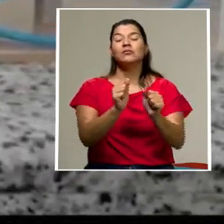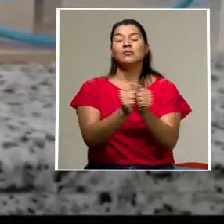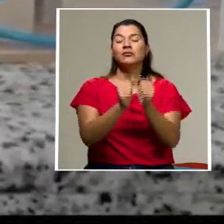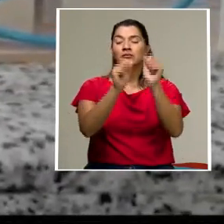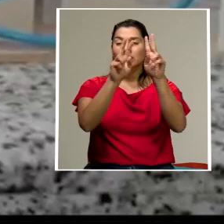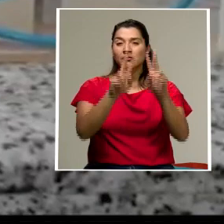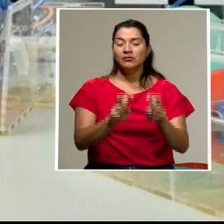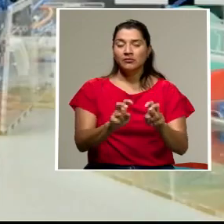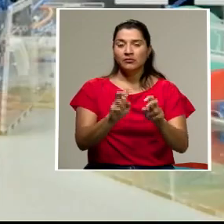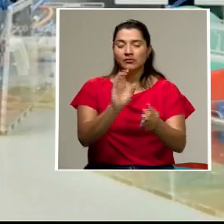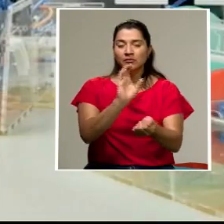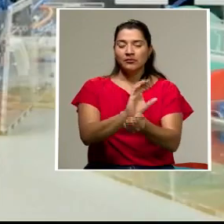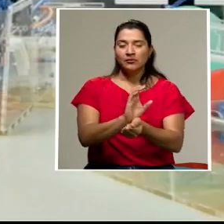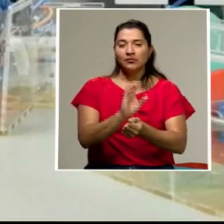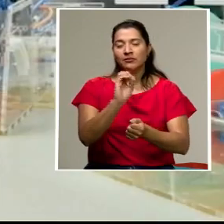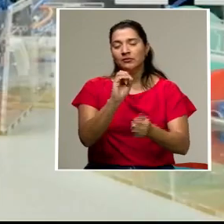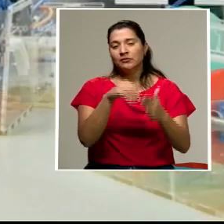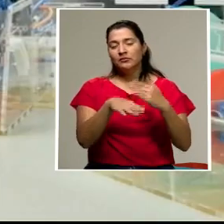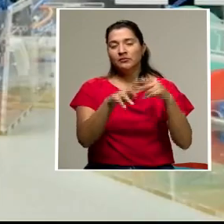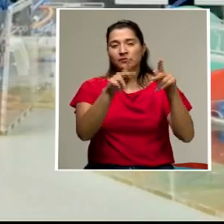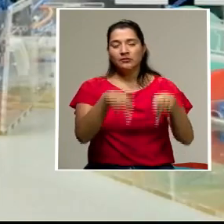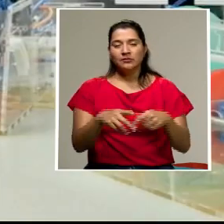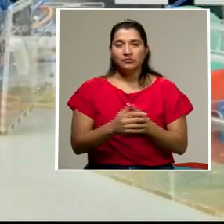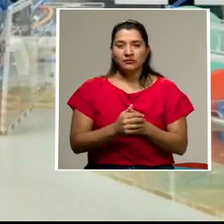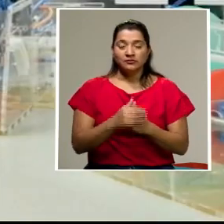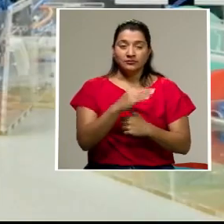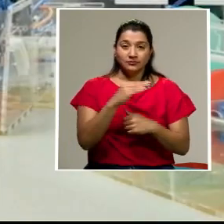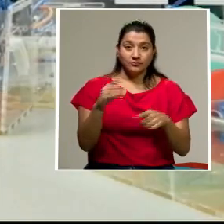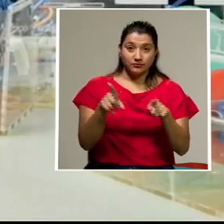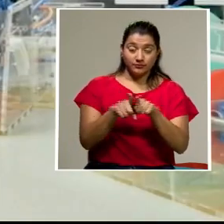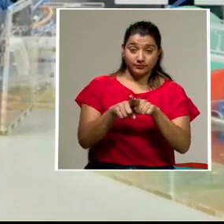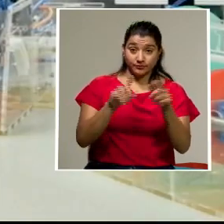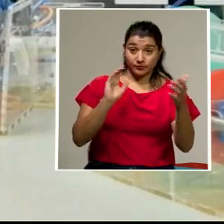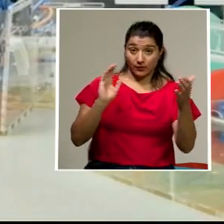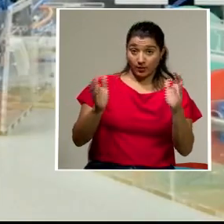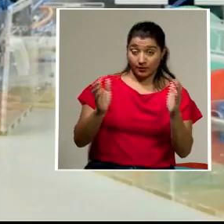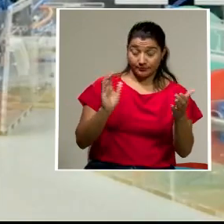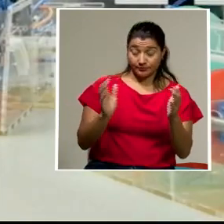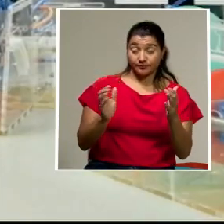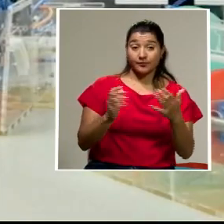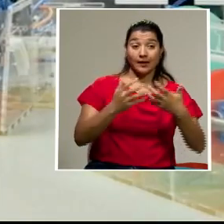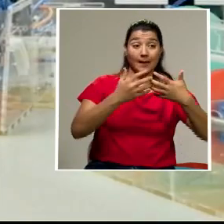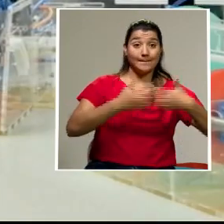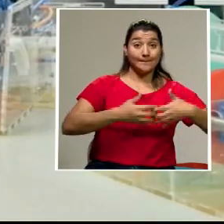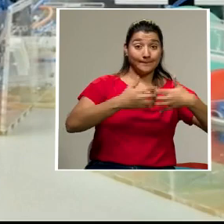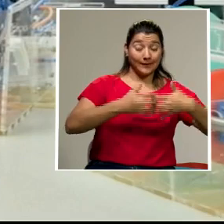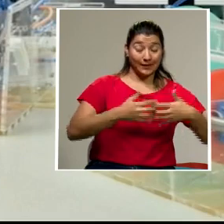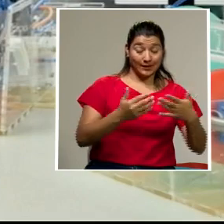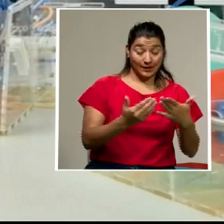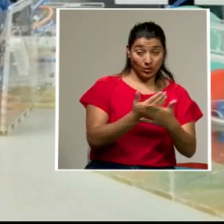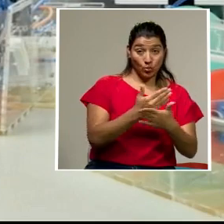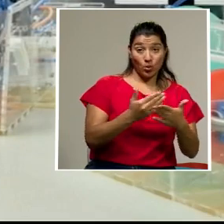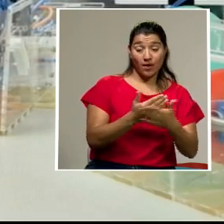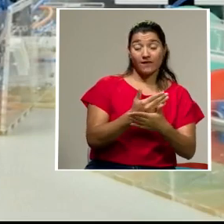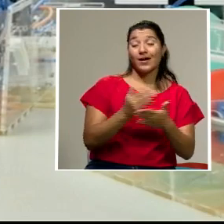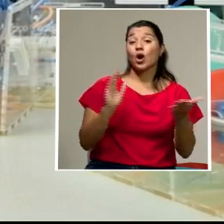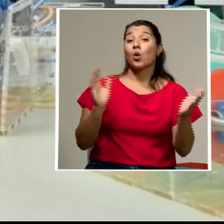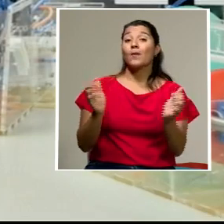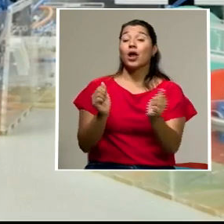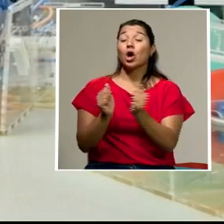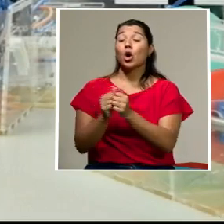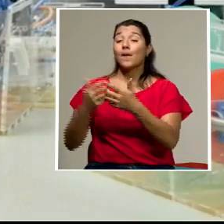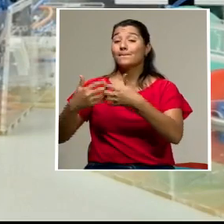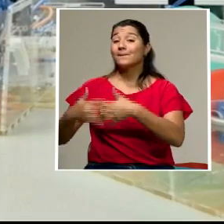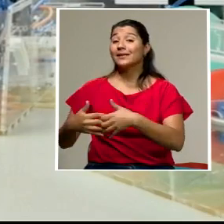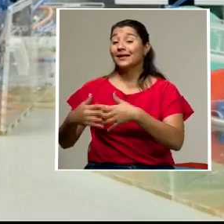en personas. Se hizo una comparación además entre el funcionamiento del ventilador nuestro con un ventilador comercial que